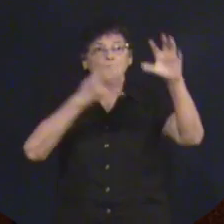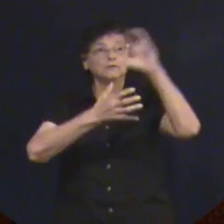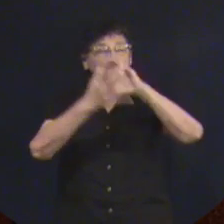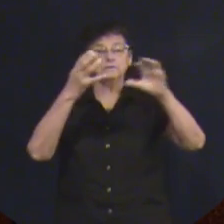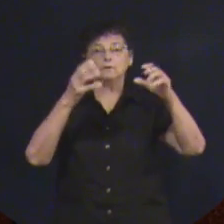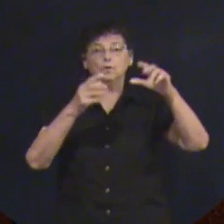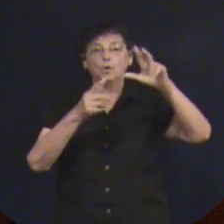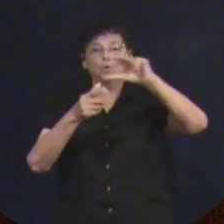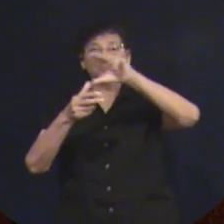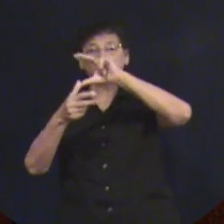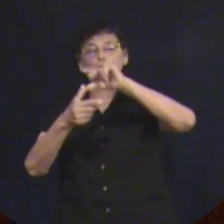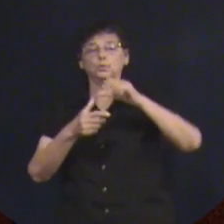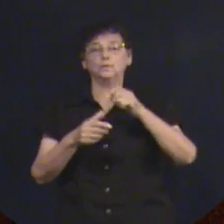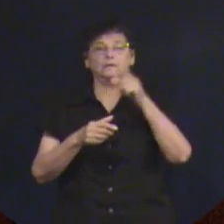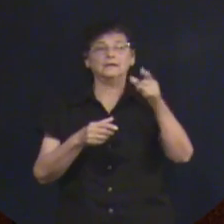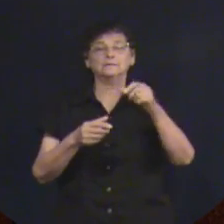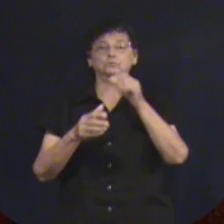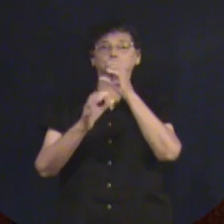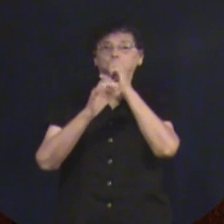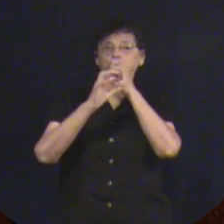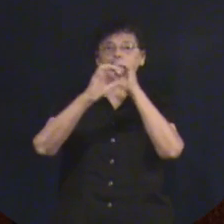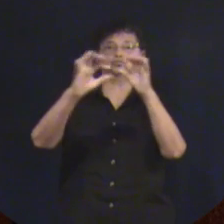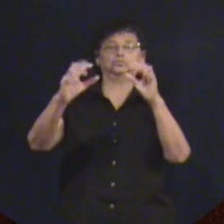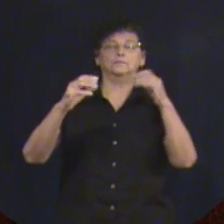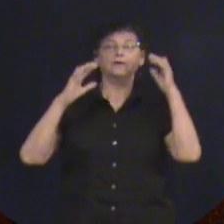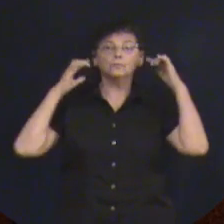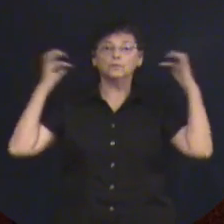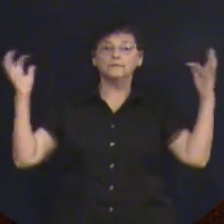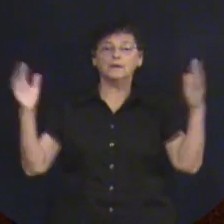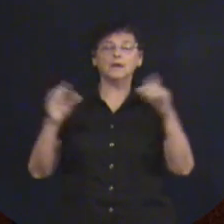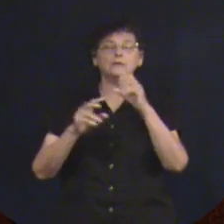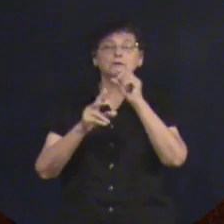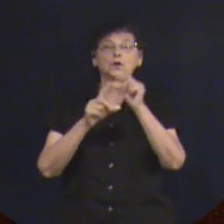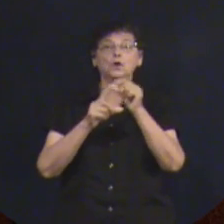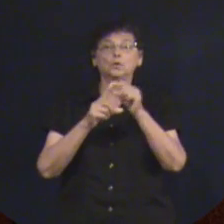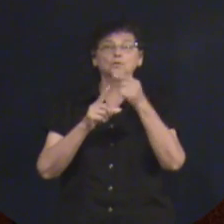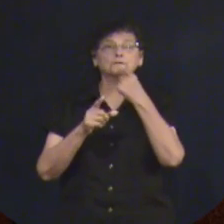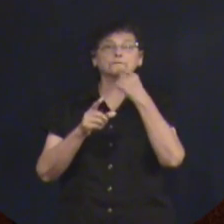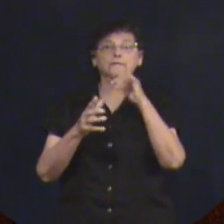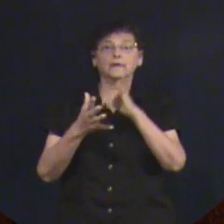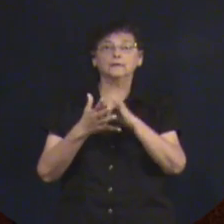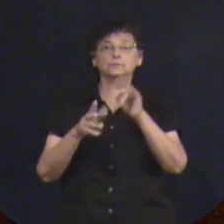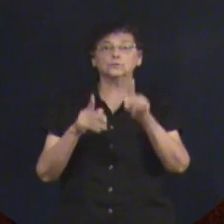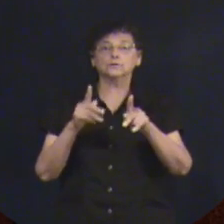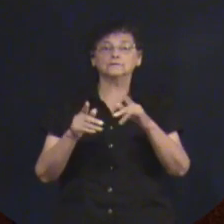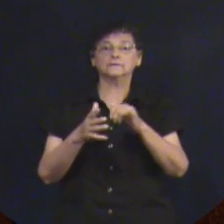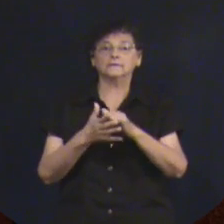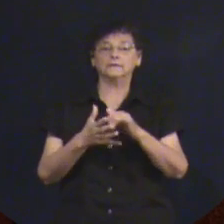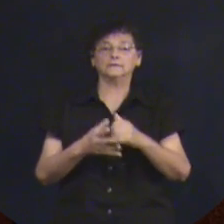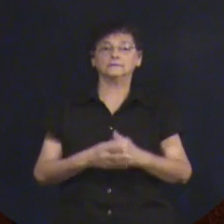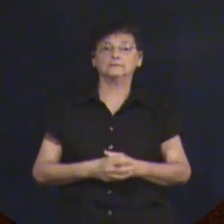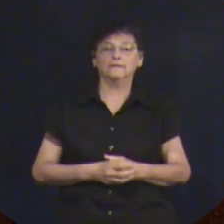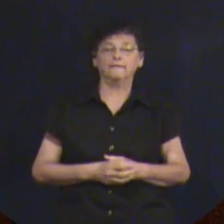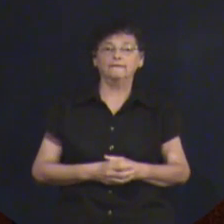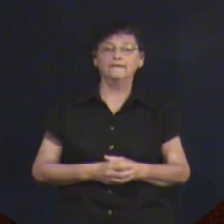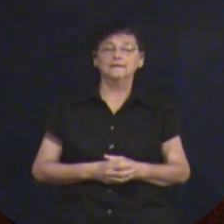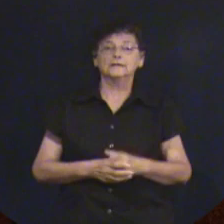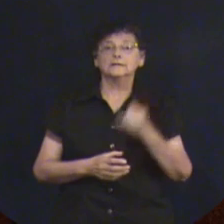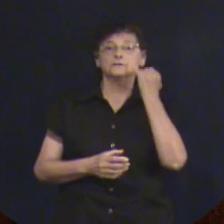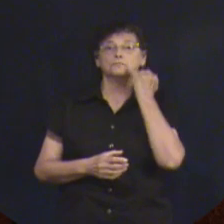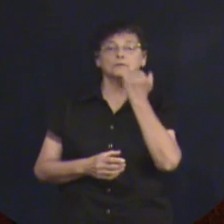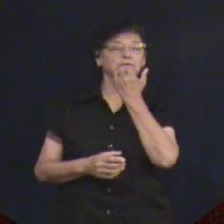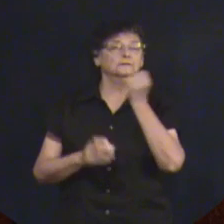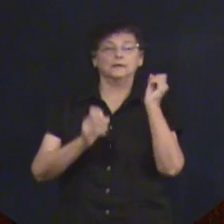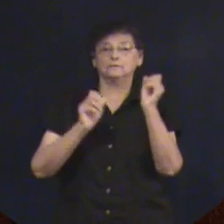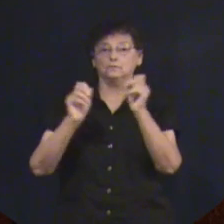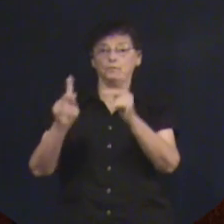huracán, ni el estruendo de trompetas, ni palabras pronunciadas por aquel que a los israelitas no querían